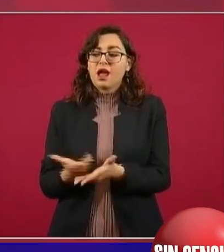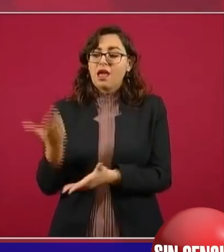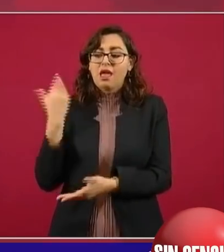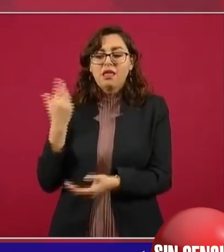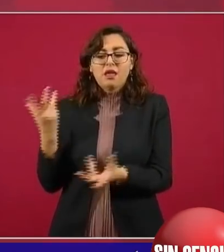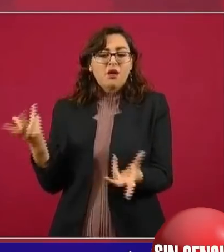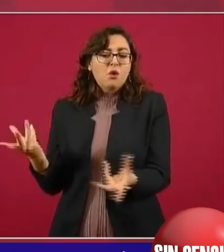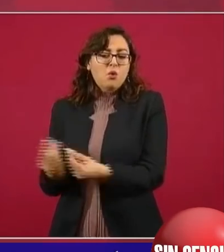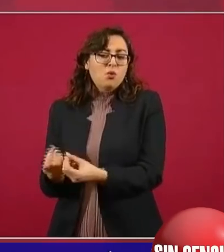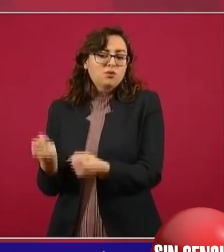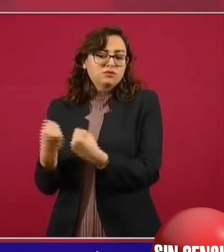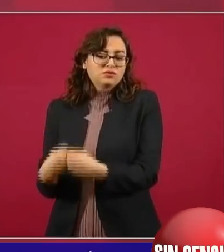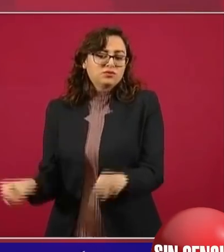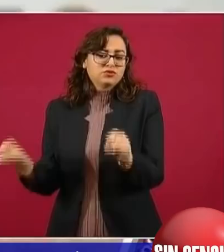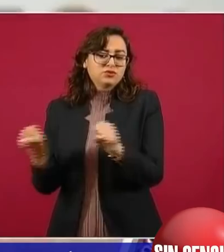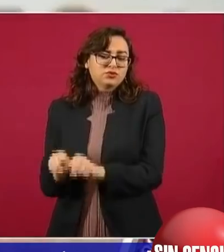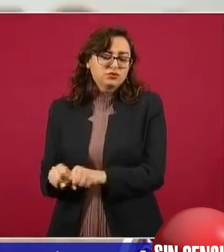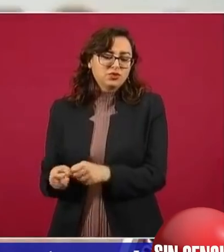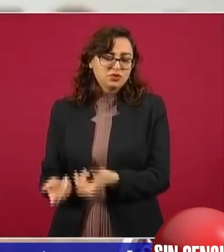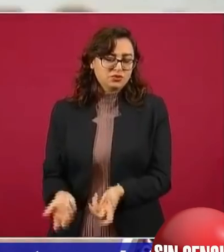de